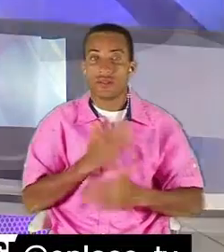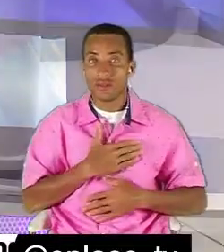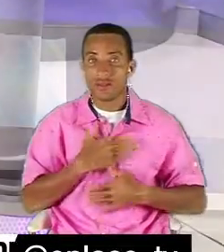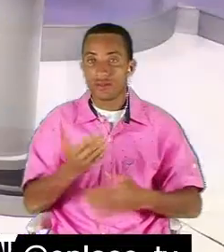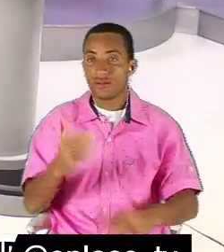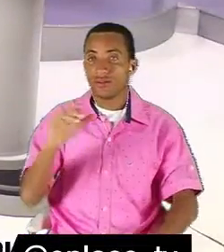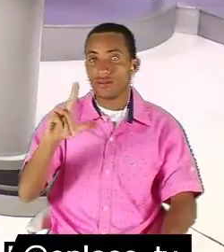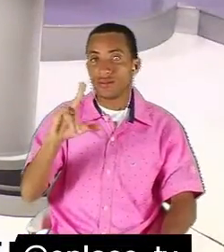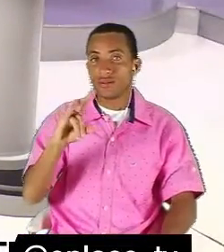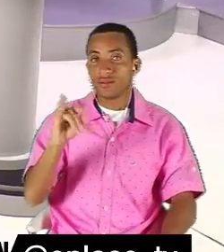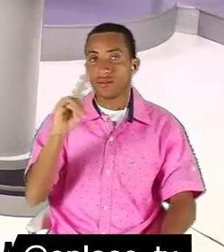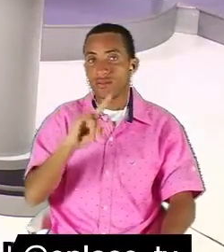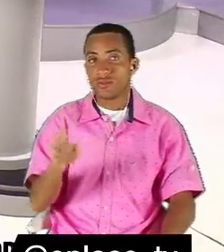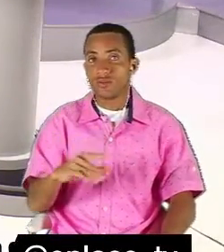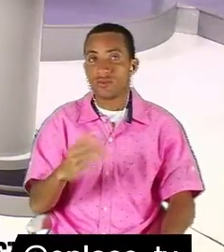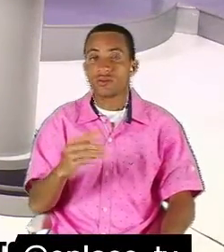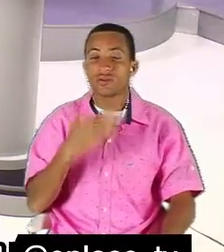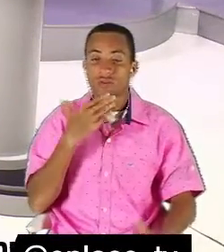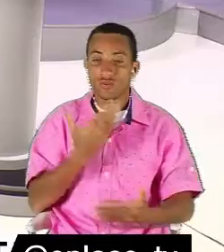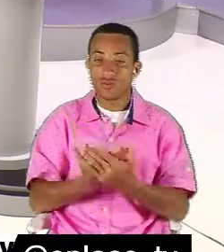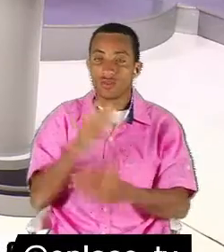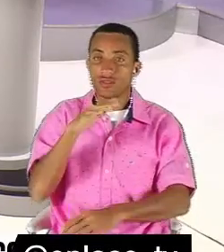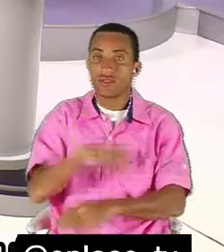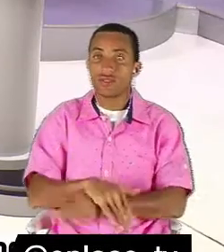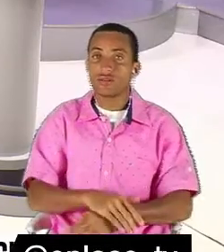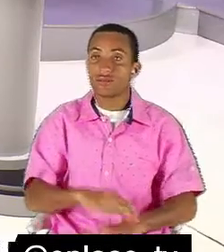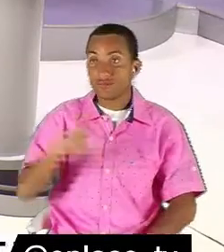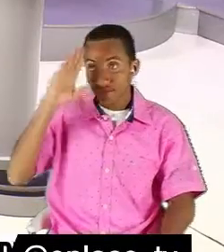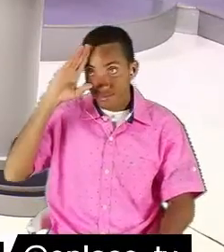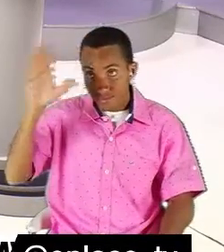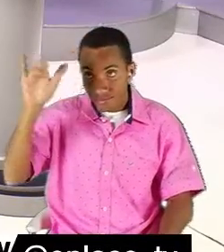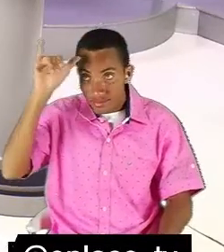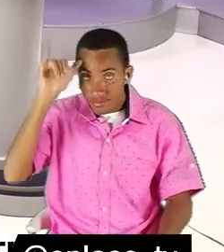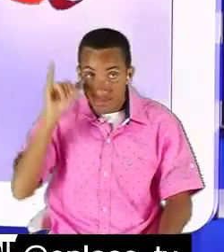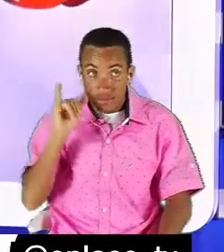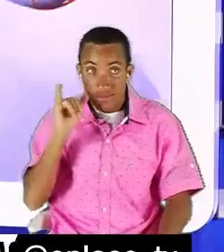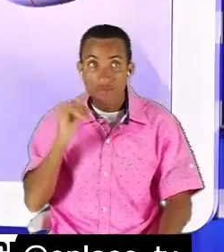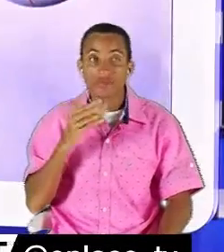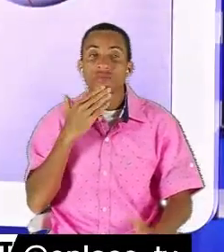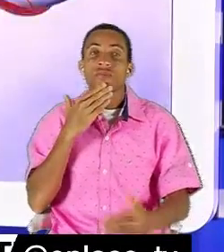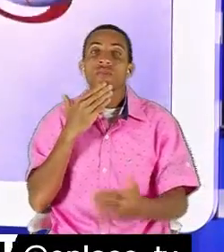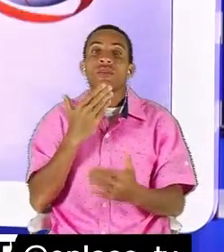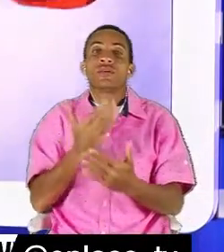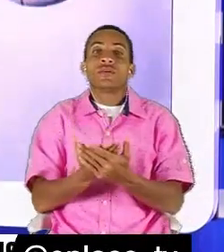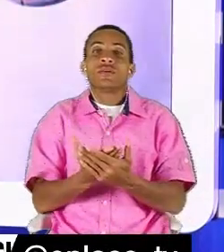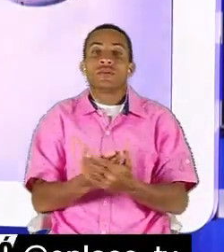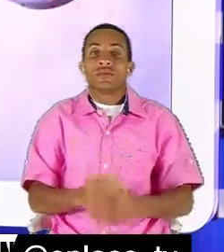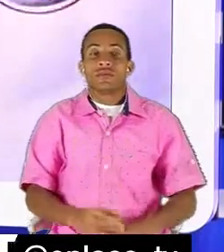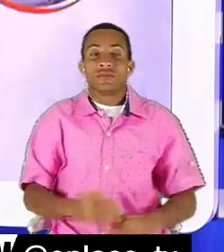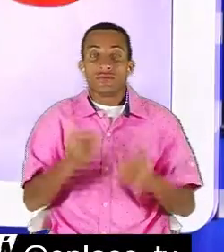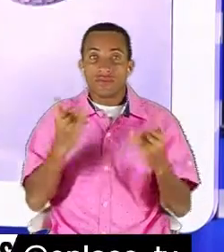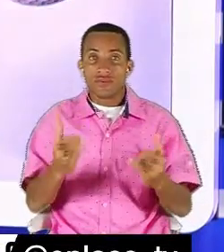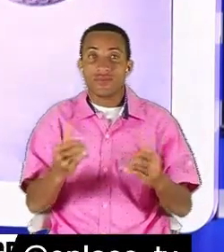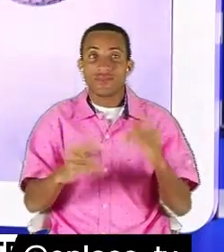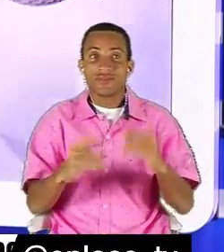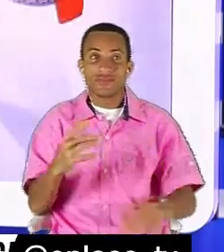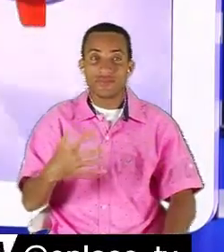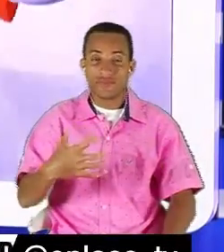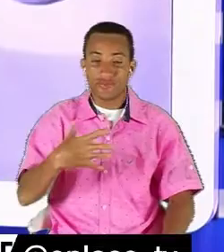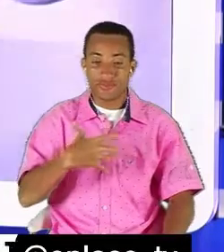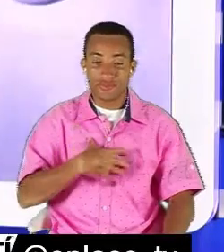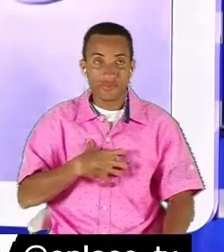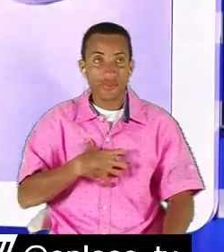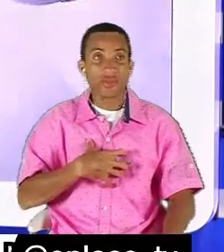Luis Alfonso El Pocho Molina. Pocho, buenas tardes para usted. Hola, Yannick, ¿qué tal? Saludo para usted, para todos los televidentes. Regresaron con medallas